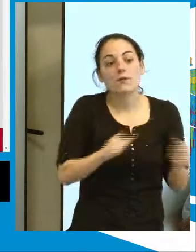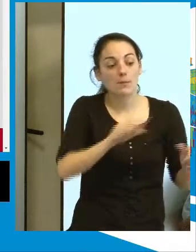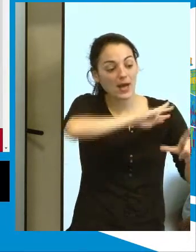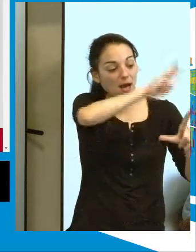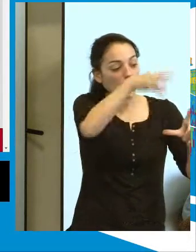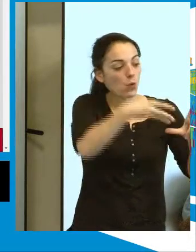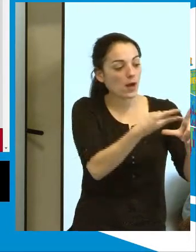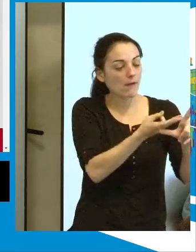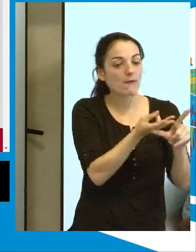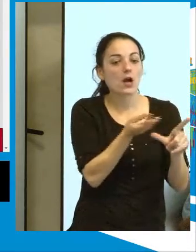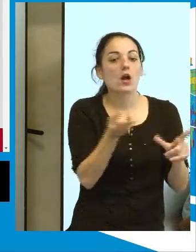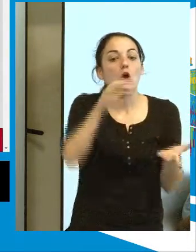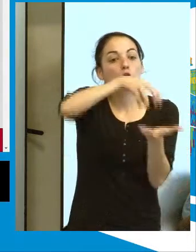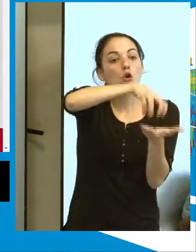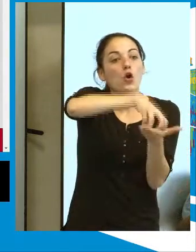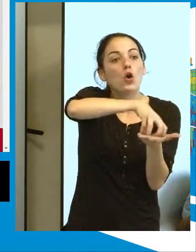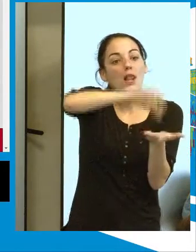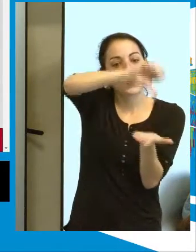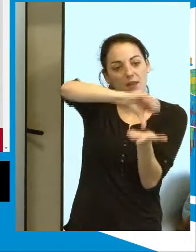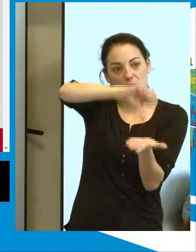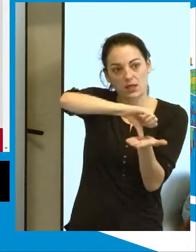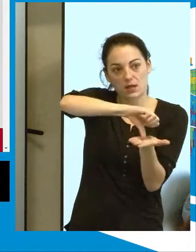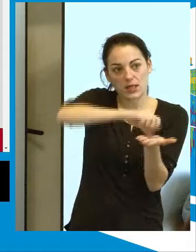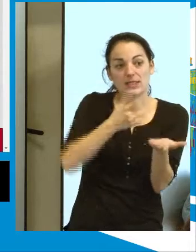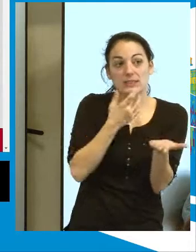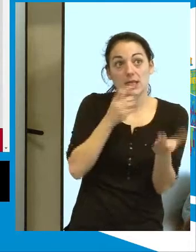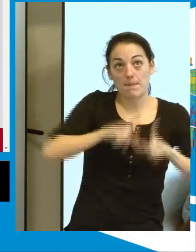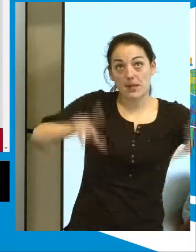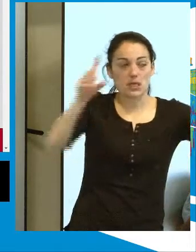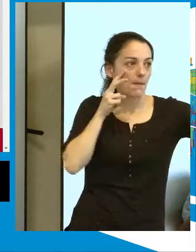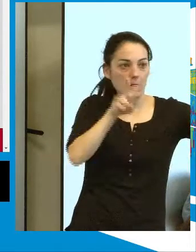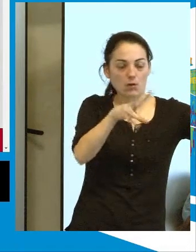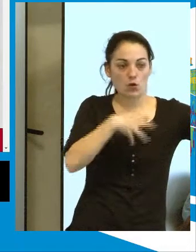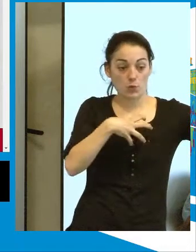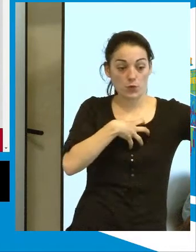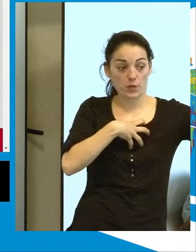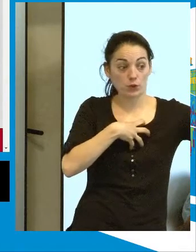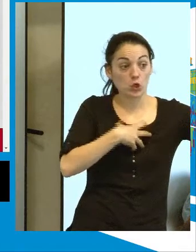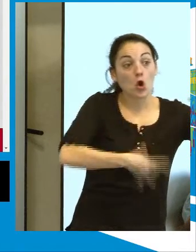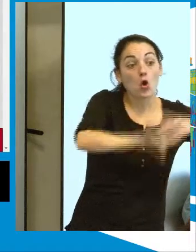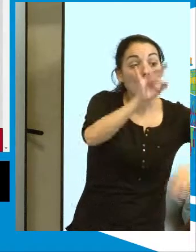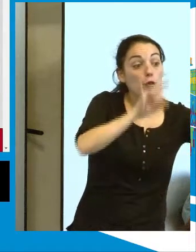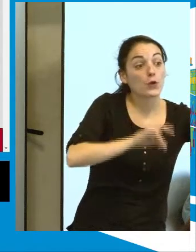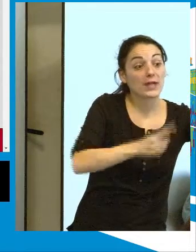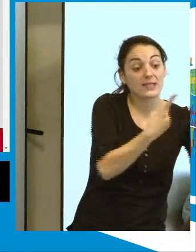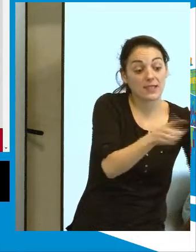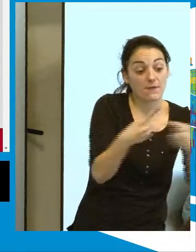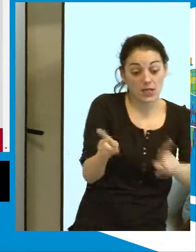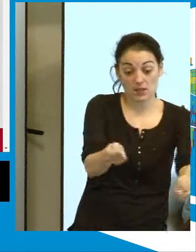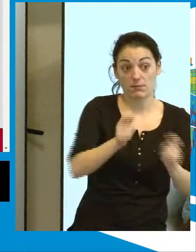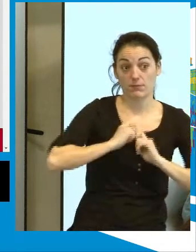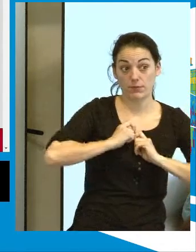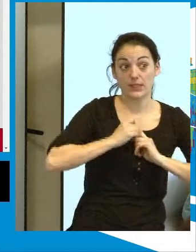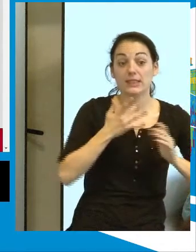especie de call center. Tenemos un call center como cuando no podemos ver la pantalla y llamamos, nos dan las opciones a las que podemos acceder y cuando